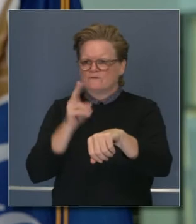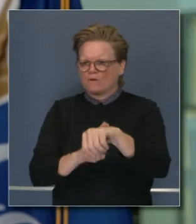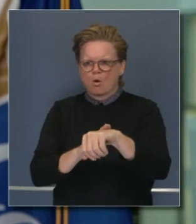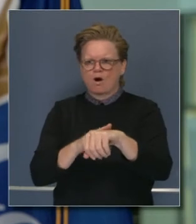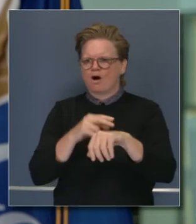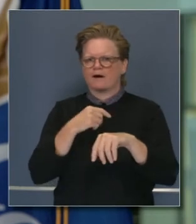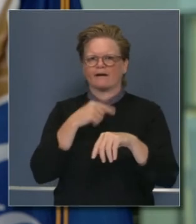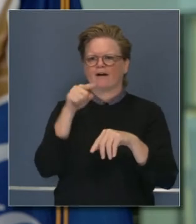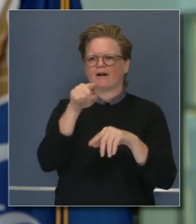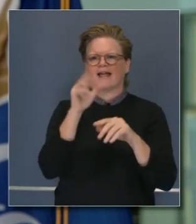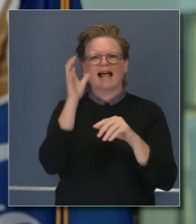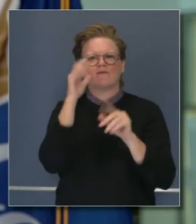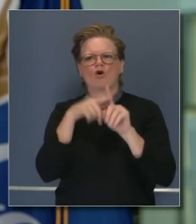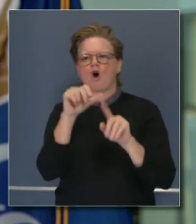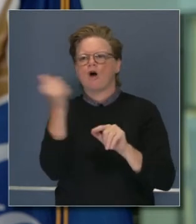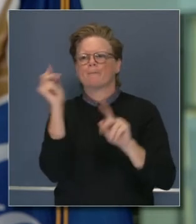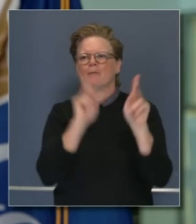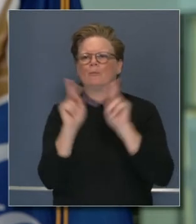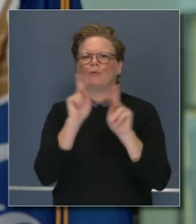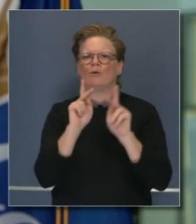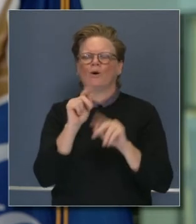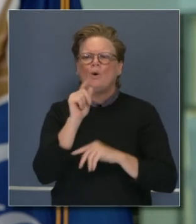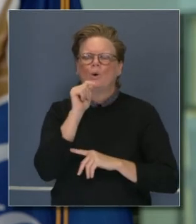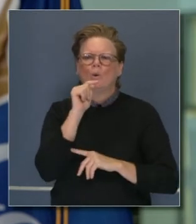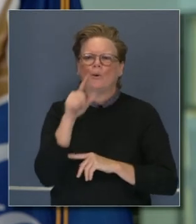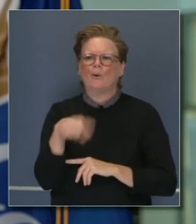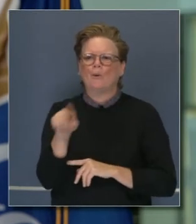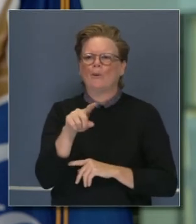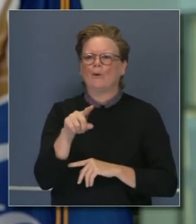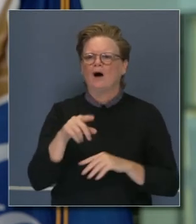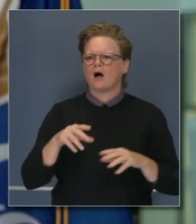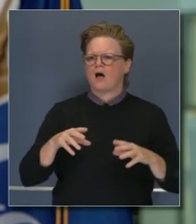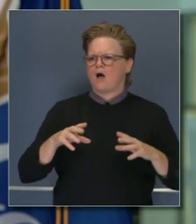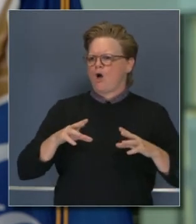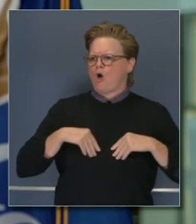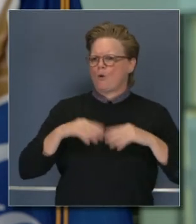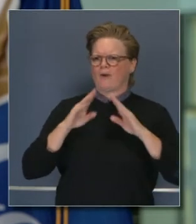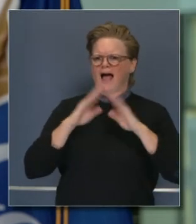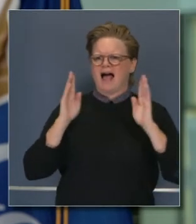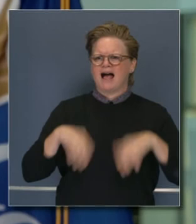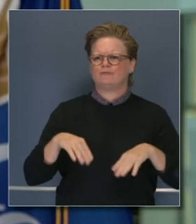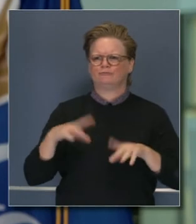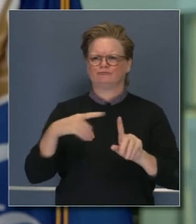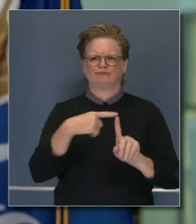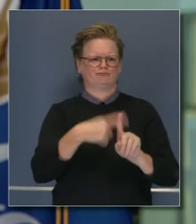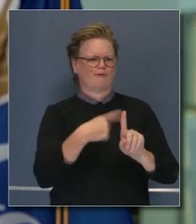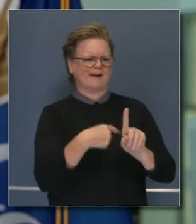de la Unión, no solo representando a inquilinos, también muchos otros que